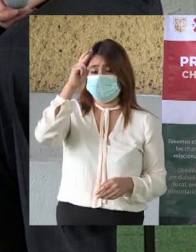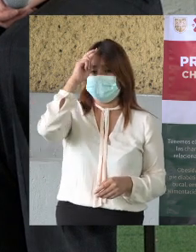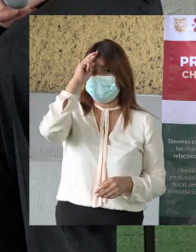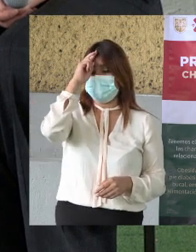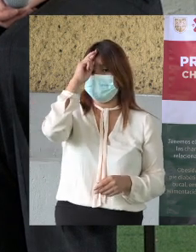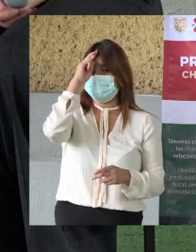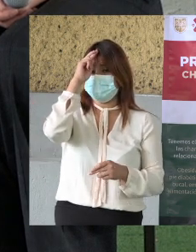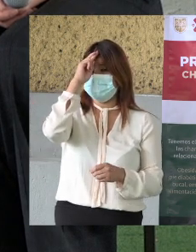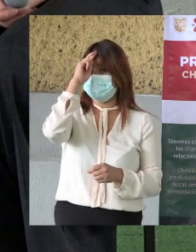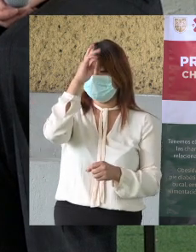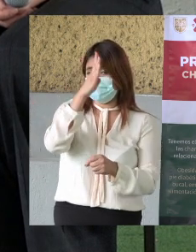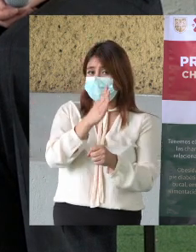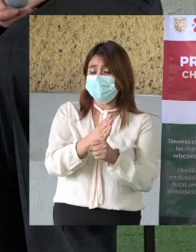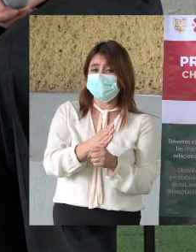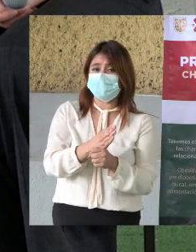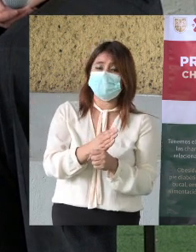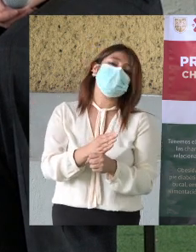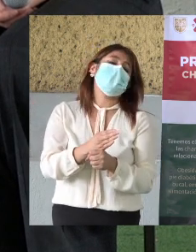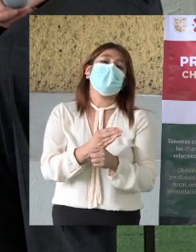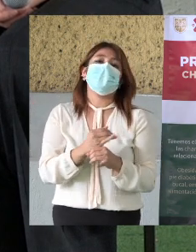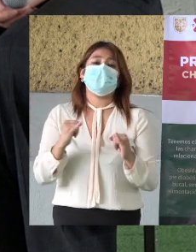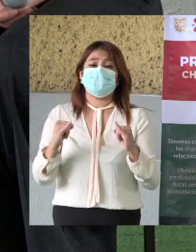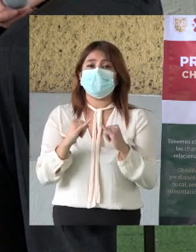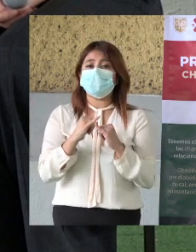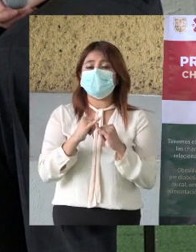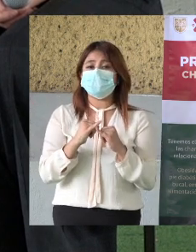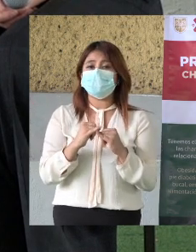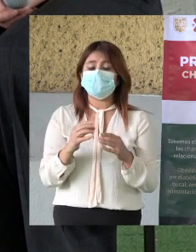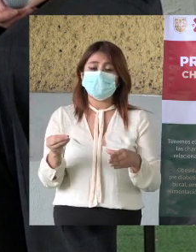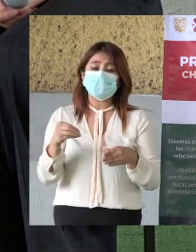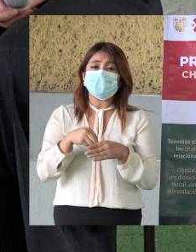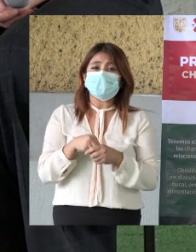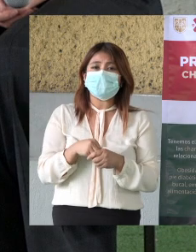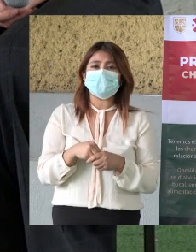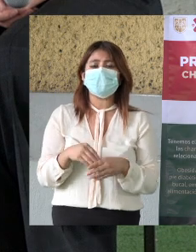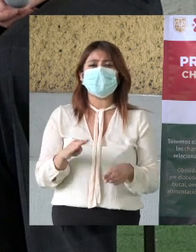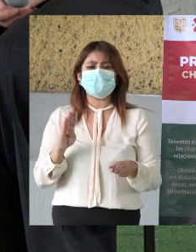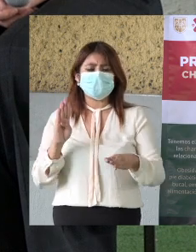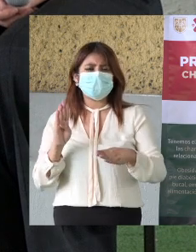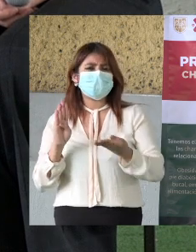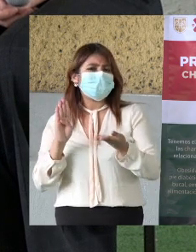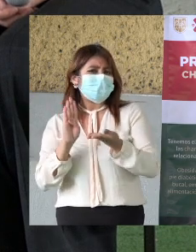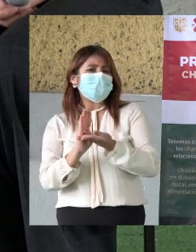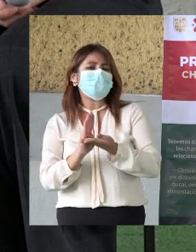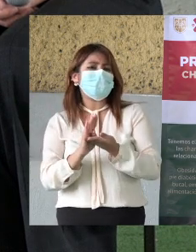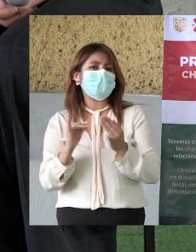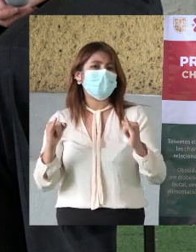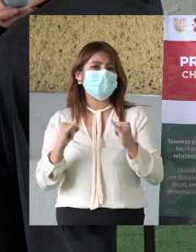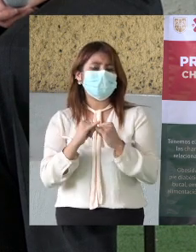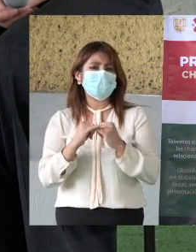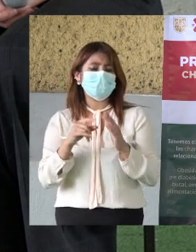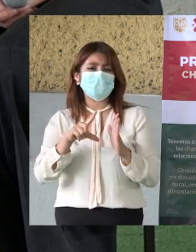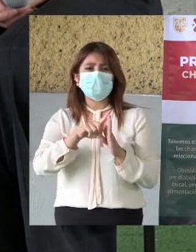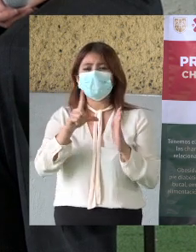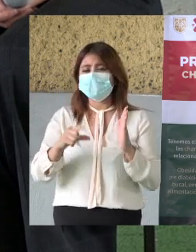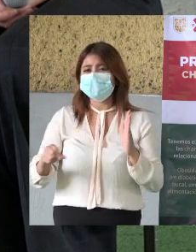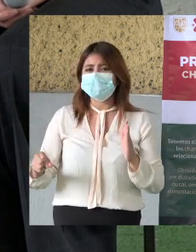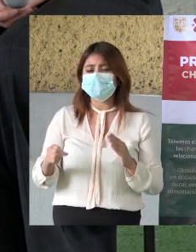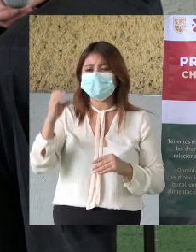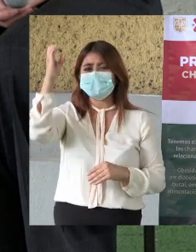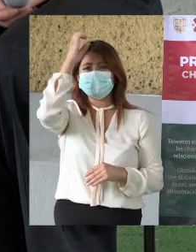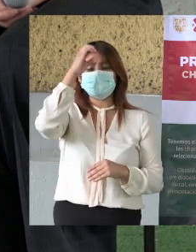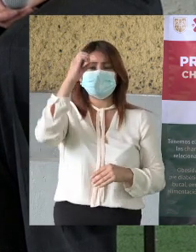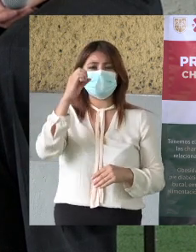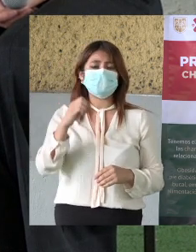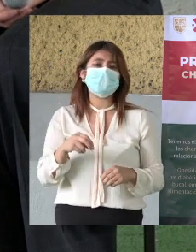Integral del Paciente con Diabetes, se conoce como CAIPADI, en el Instituto Nacional de Ciencias Médicas y